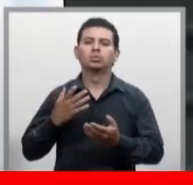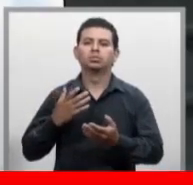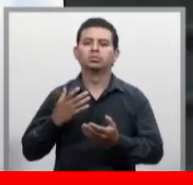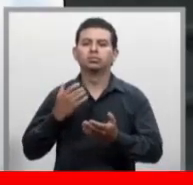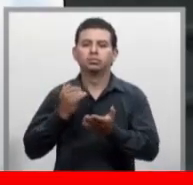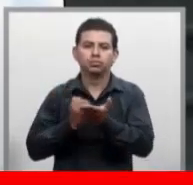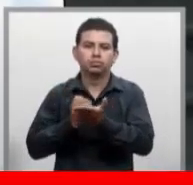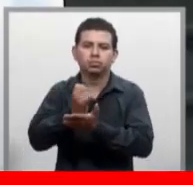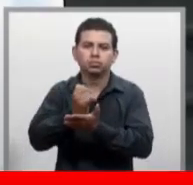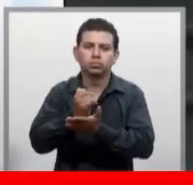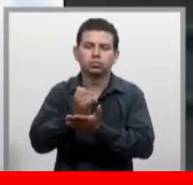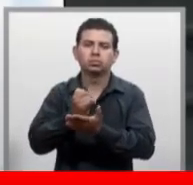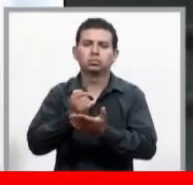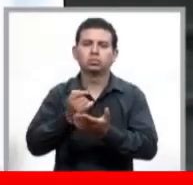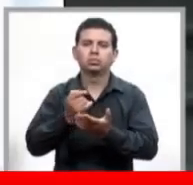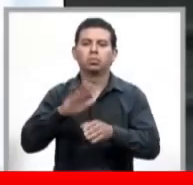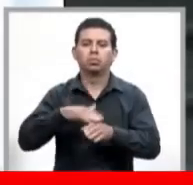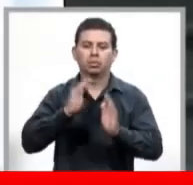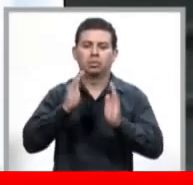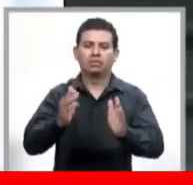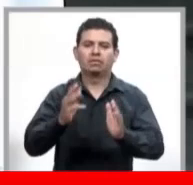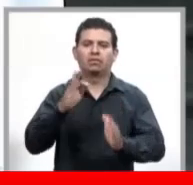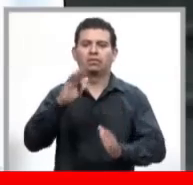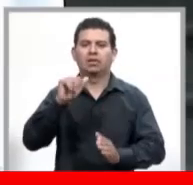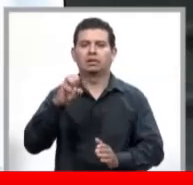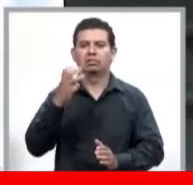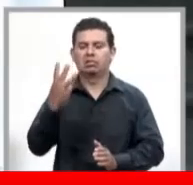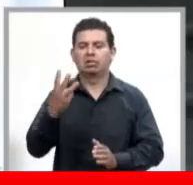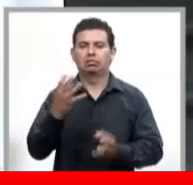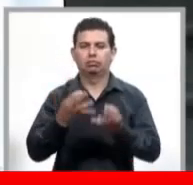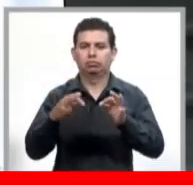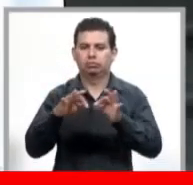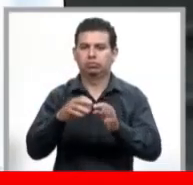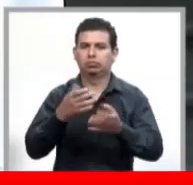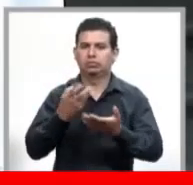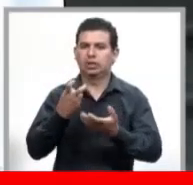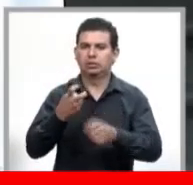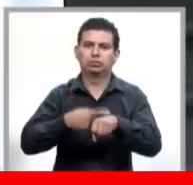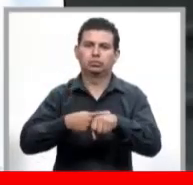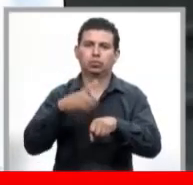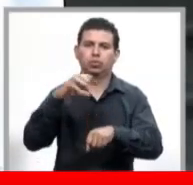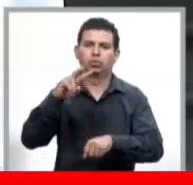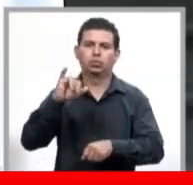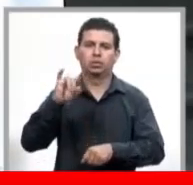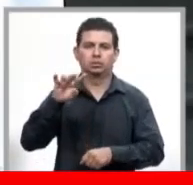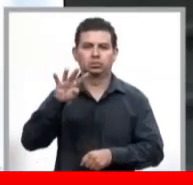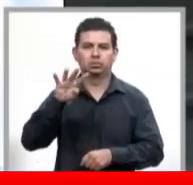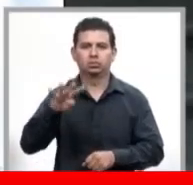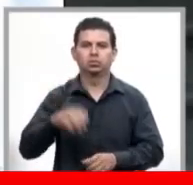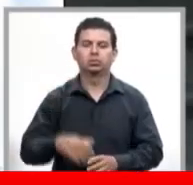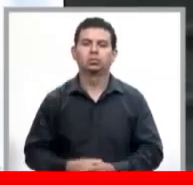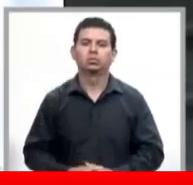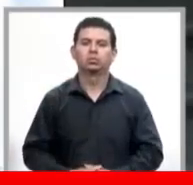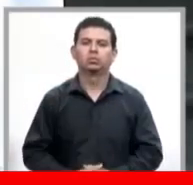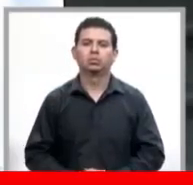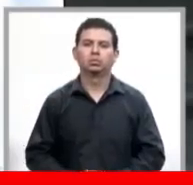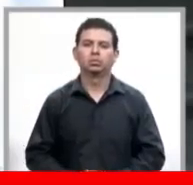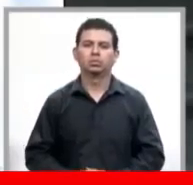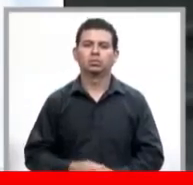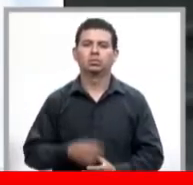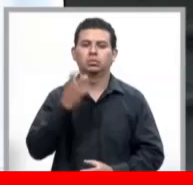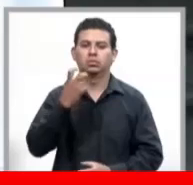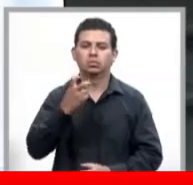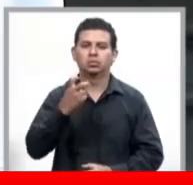porque hemos entrado a la fase 3 de esta pandemia. Esto significa que